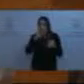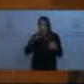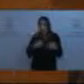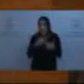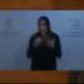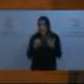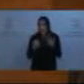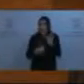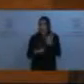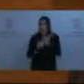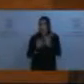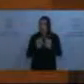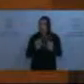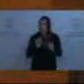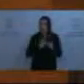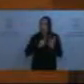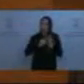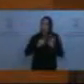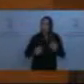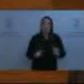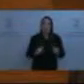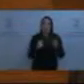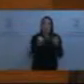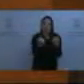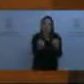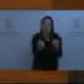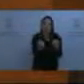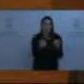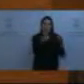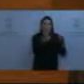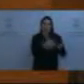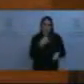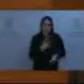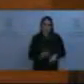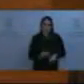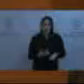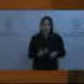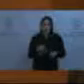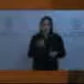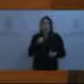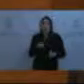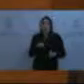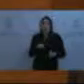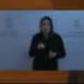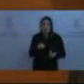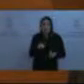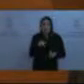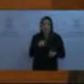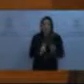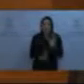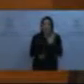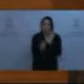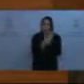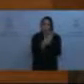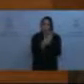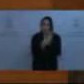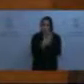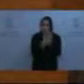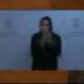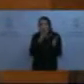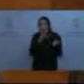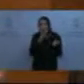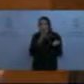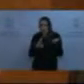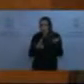cuando se hizo esa primera modificación a la que usted hizo referencia. Y es precisamente esa inclusión de esas causas